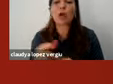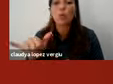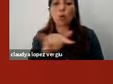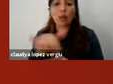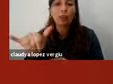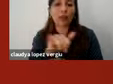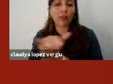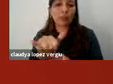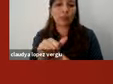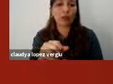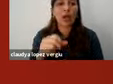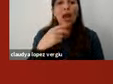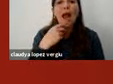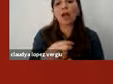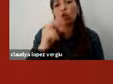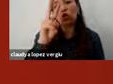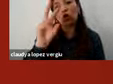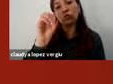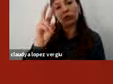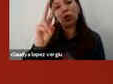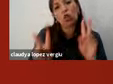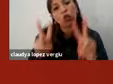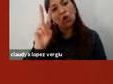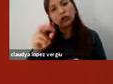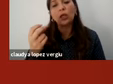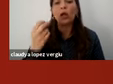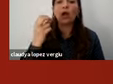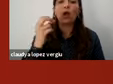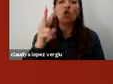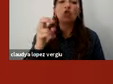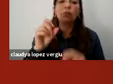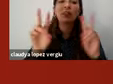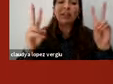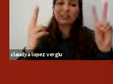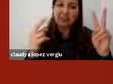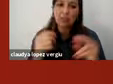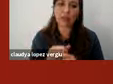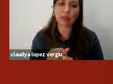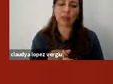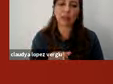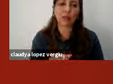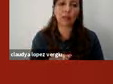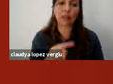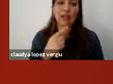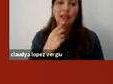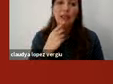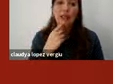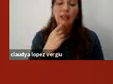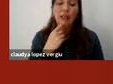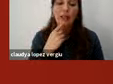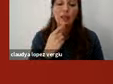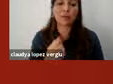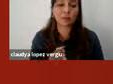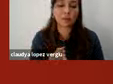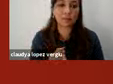de 2012 al 2017 y el Decreto Supremo 005-2017 del Ministerio de la Mujer y Poblaciones